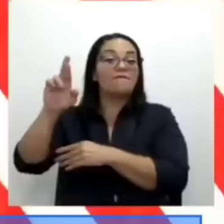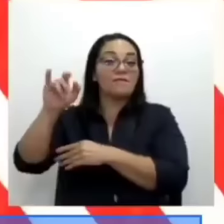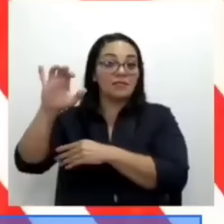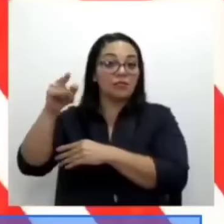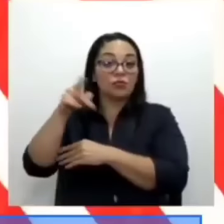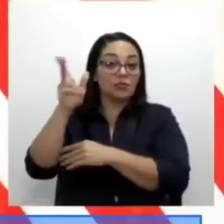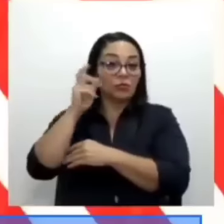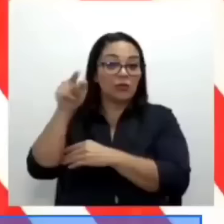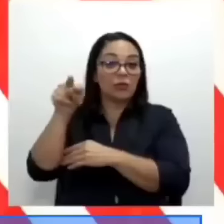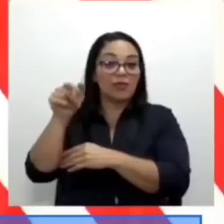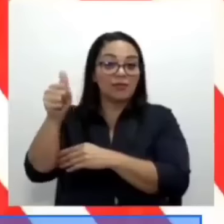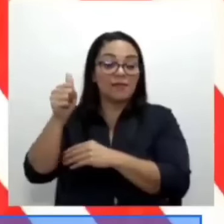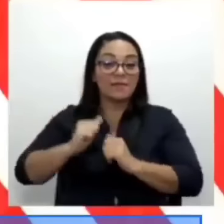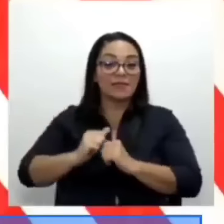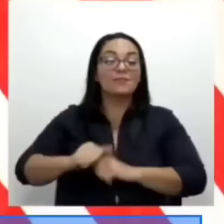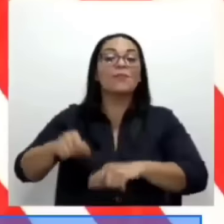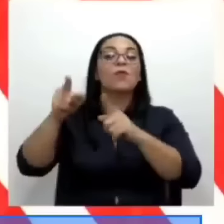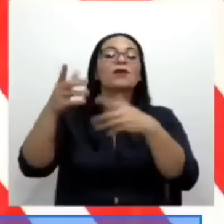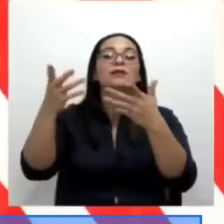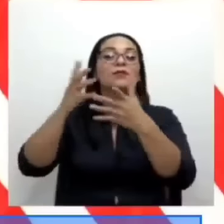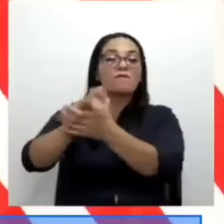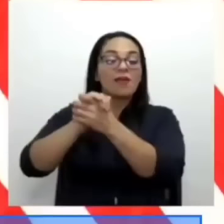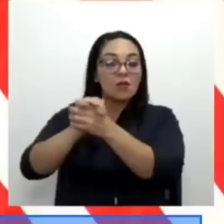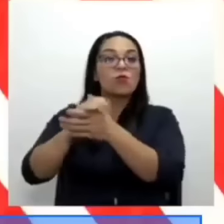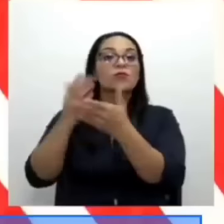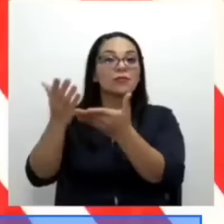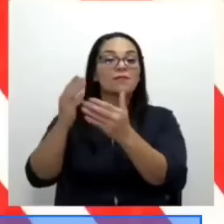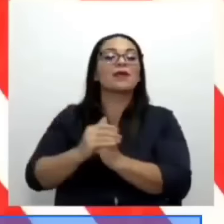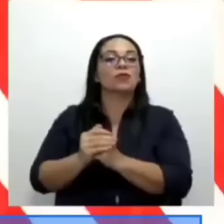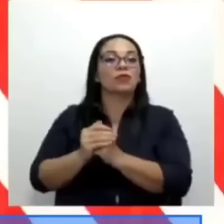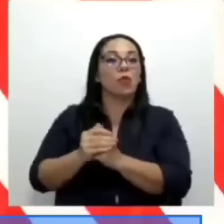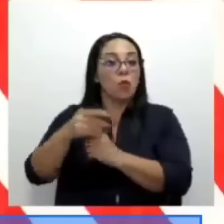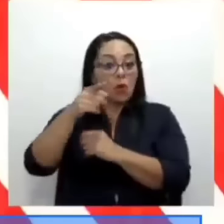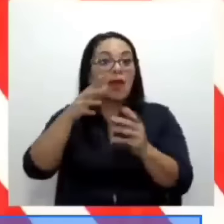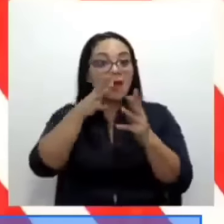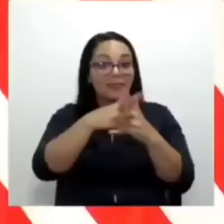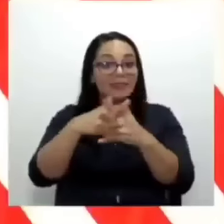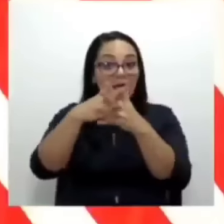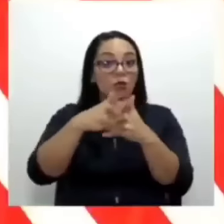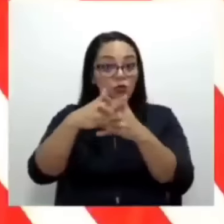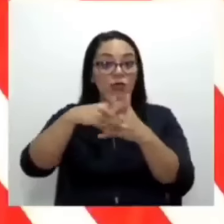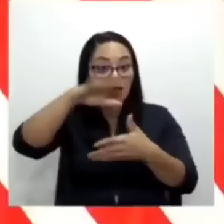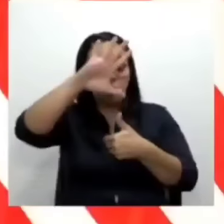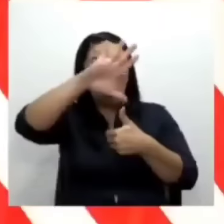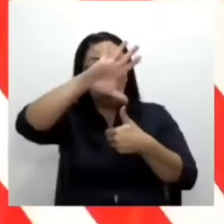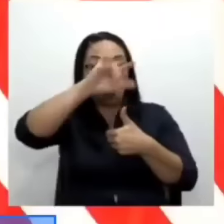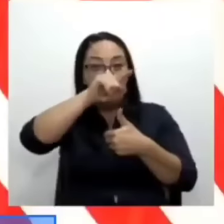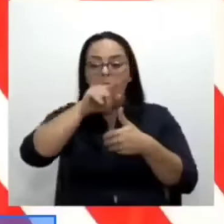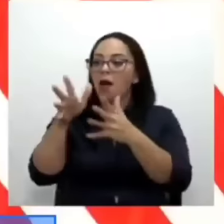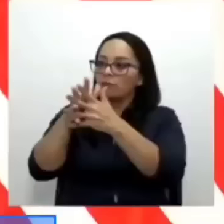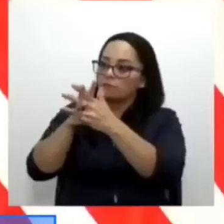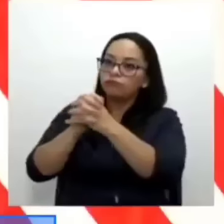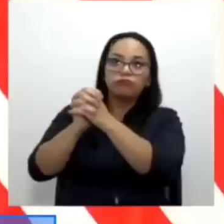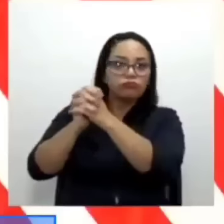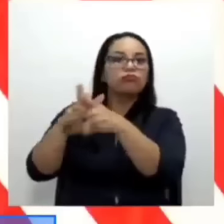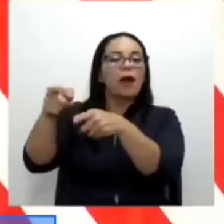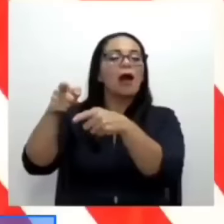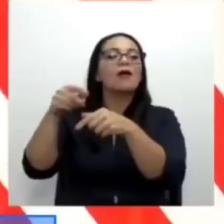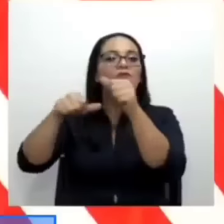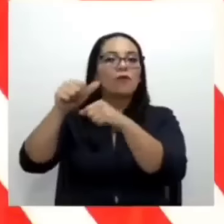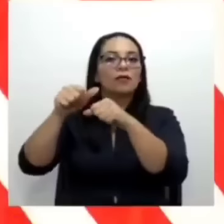esto se debe al reconocimiento de ese país del norte, a los esfuerzos que ha hecho este gobierno